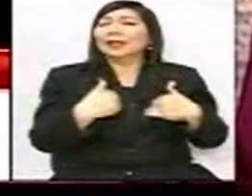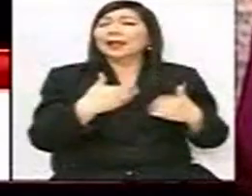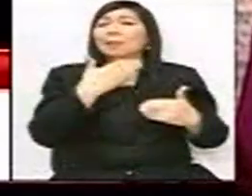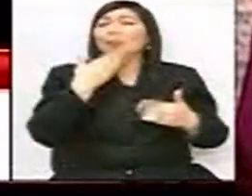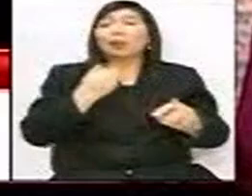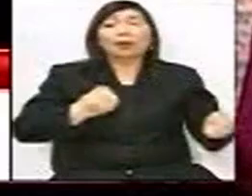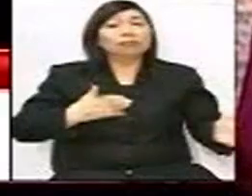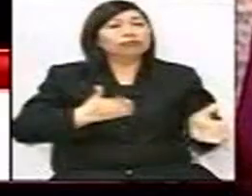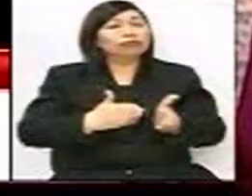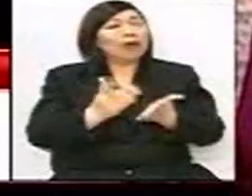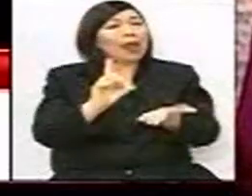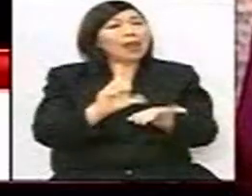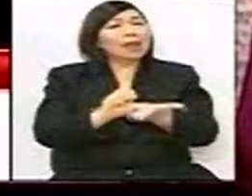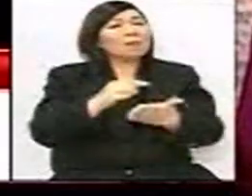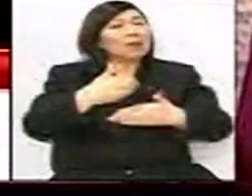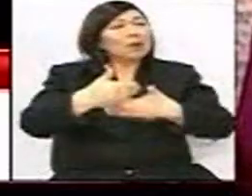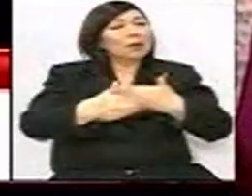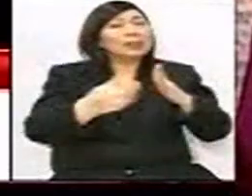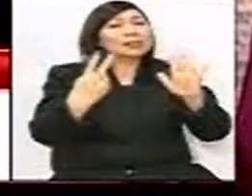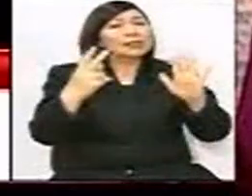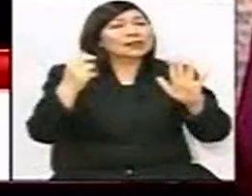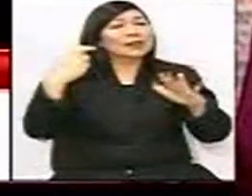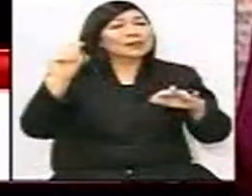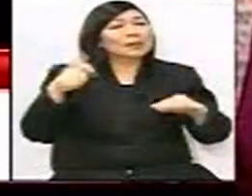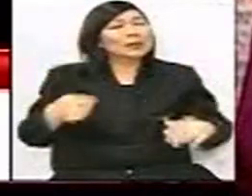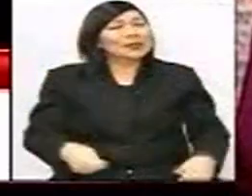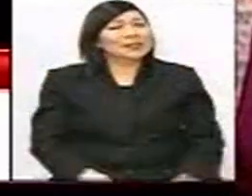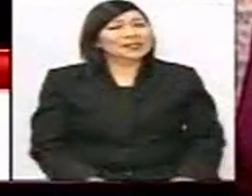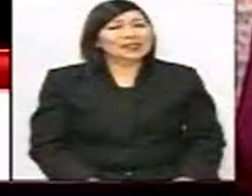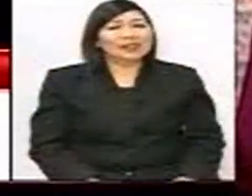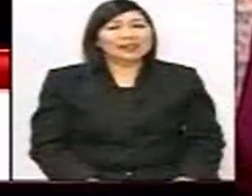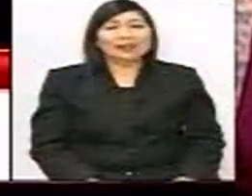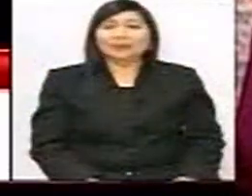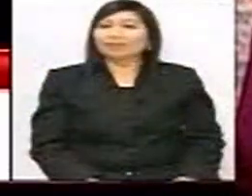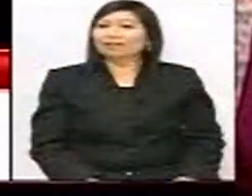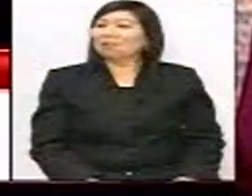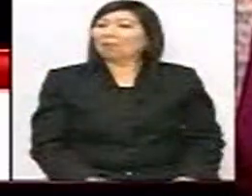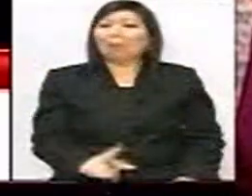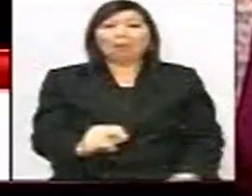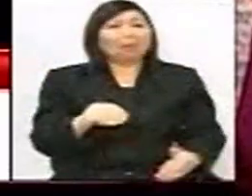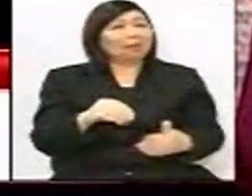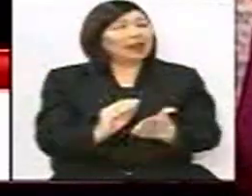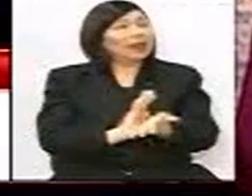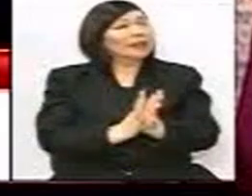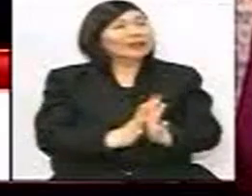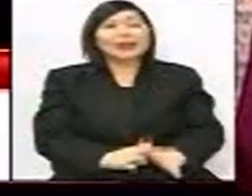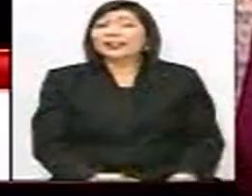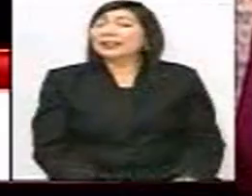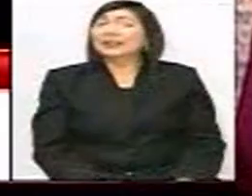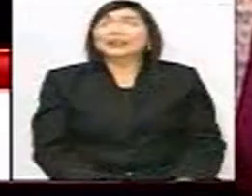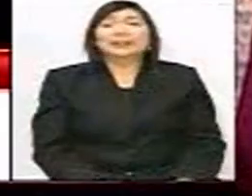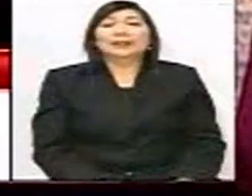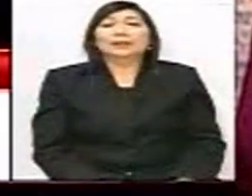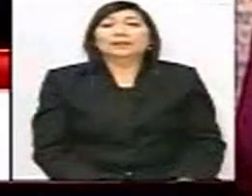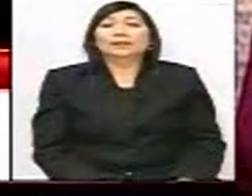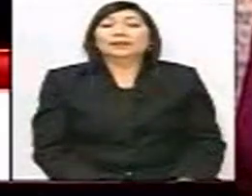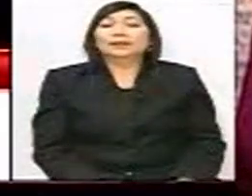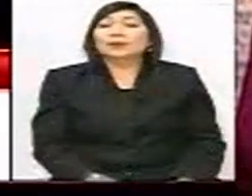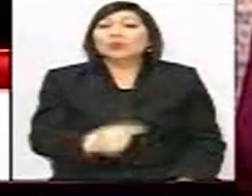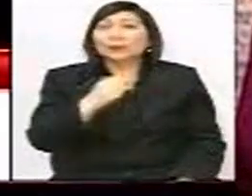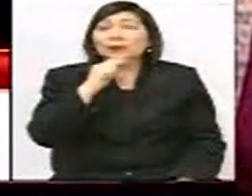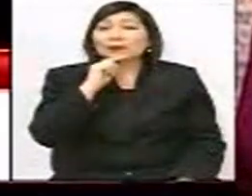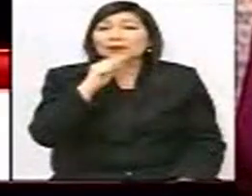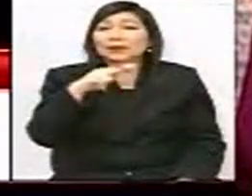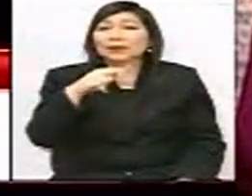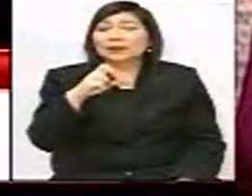mejores pistas en Lima hayan avanzado en un 70%. Y no se cumplió. Según la señora